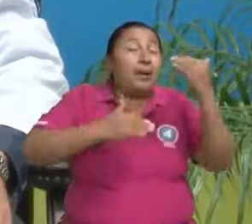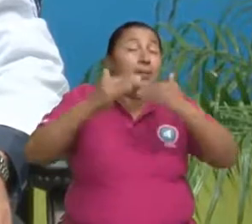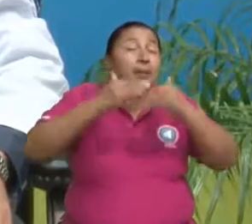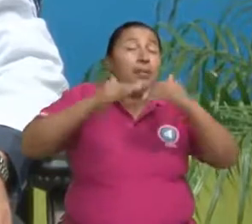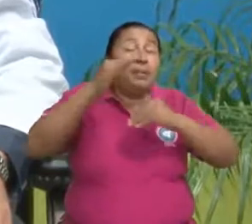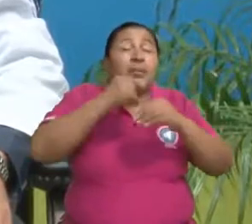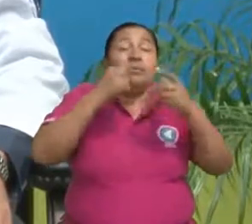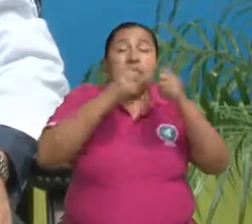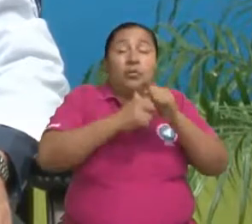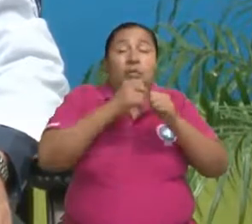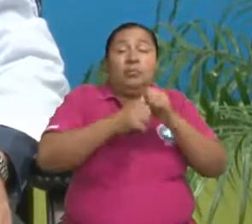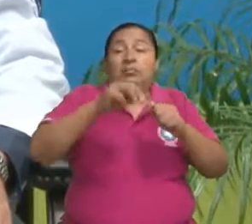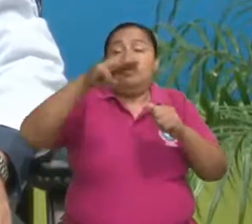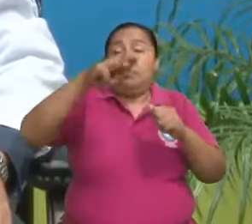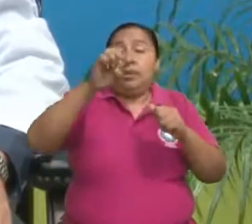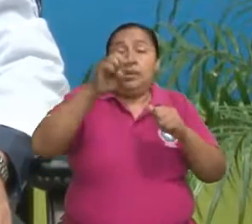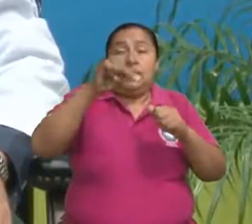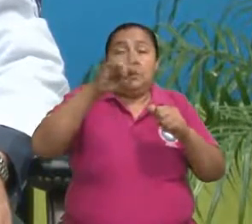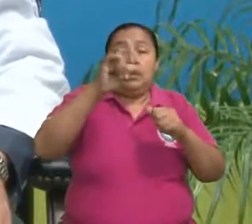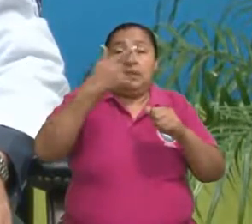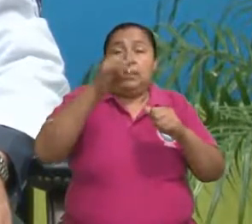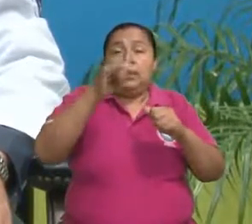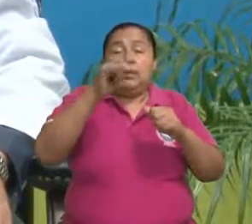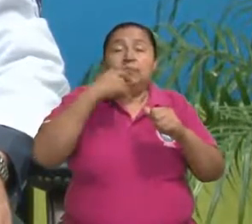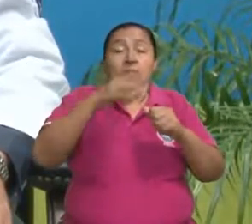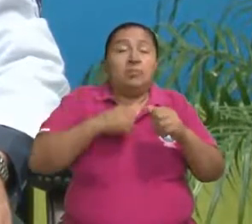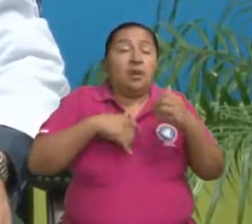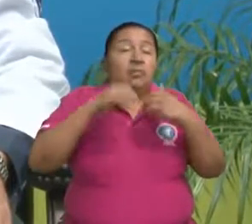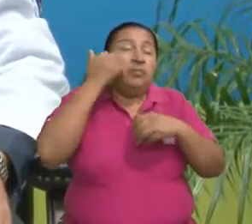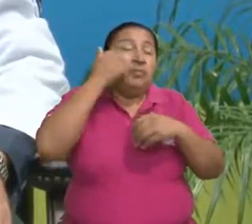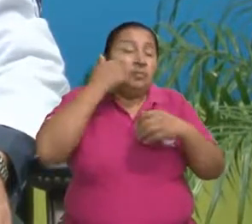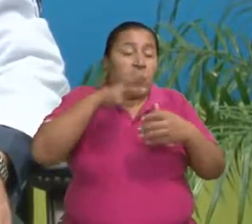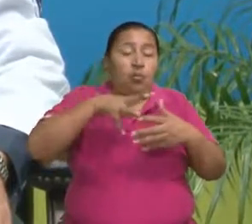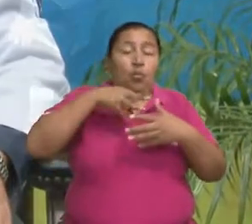de la meningitis. ¿Ves? Entonces,